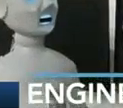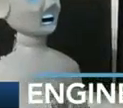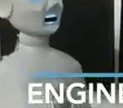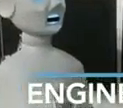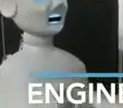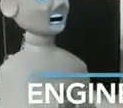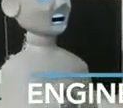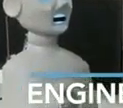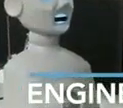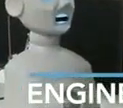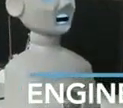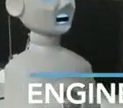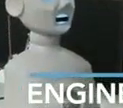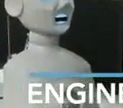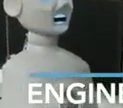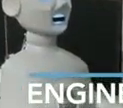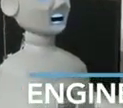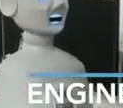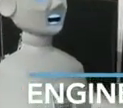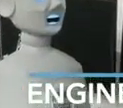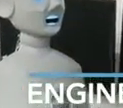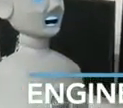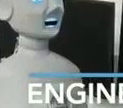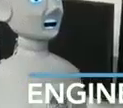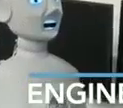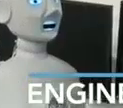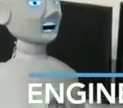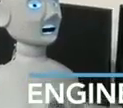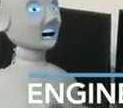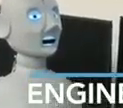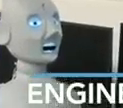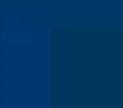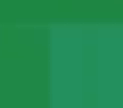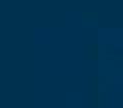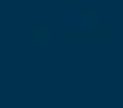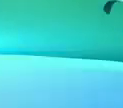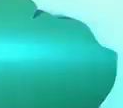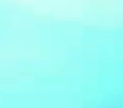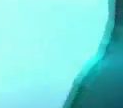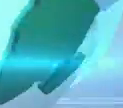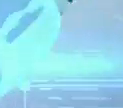realistas. Así empieza la noticia, Emisión Estelar.